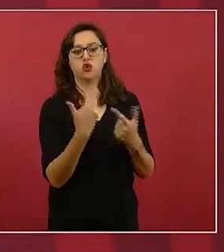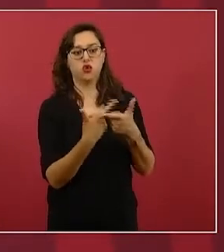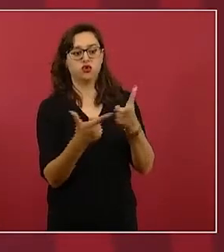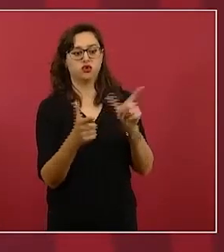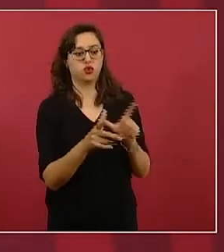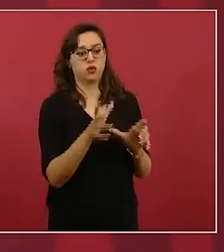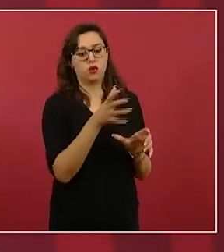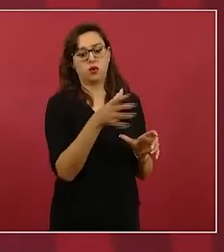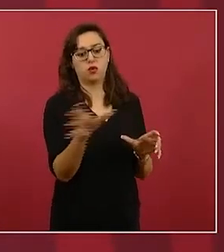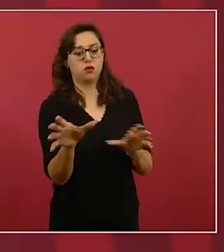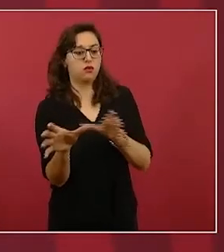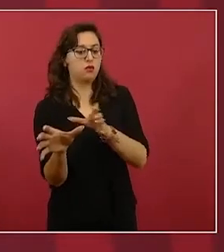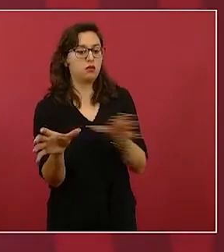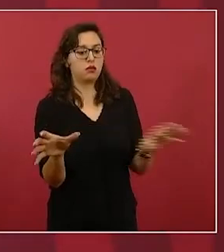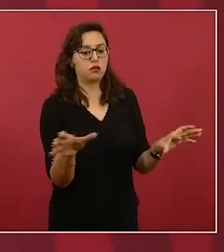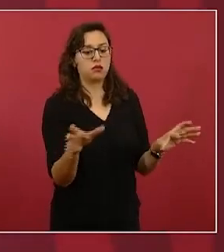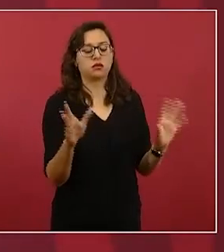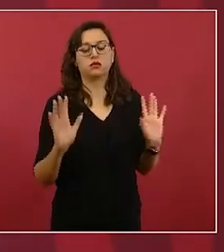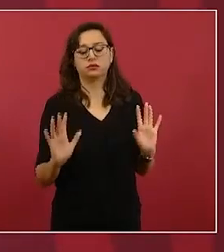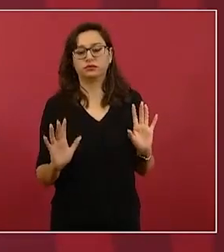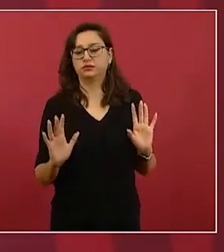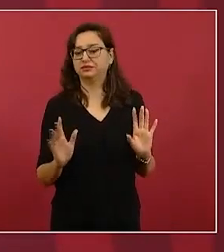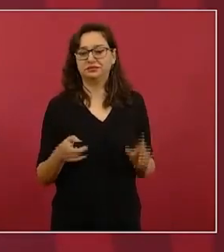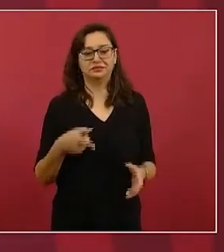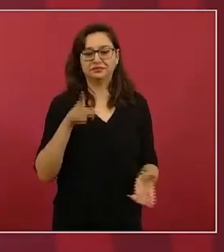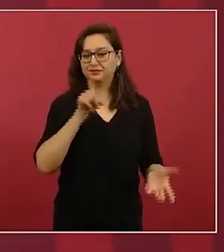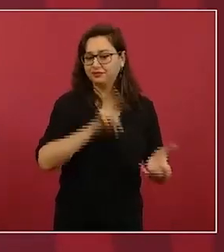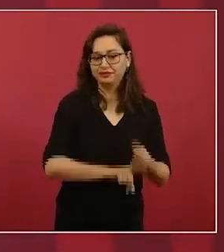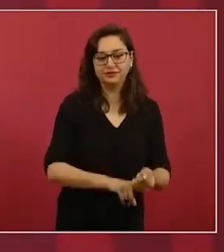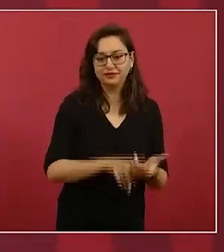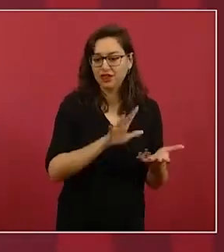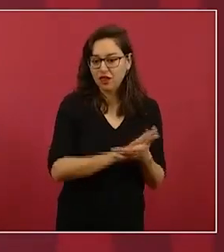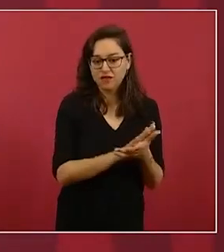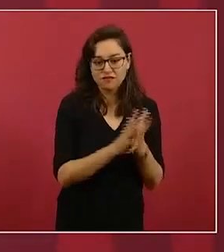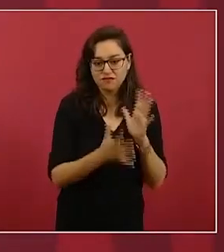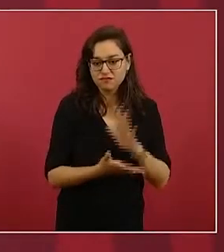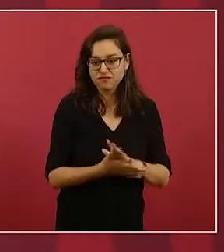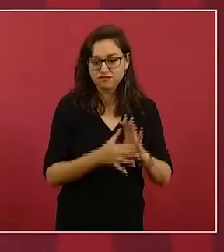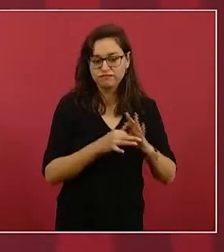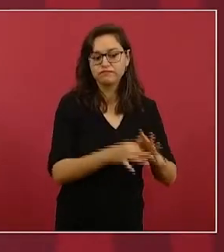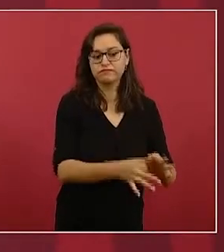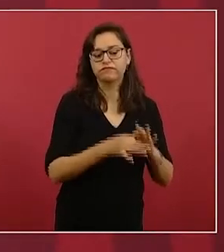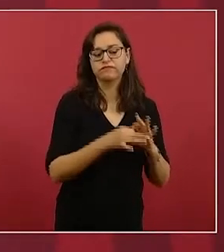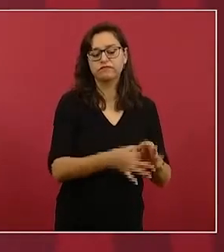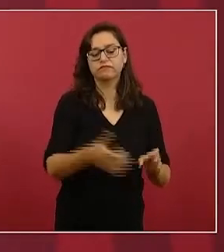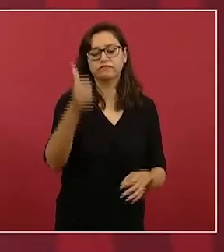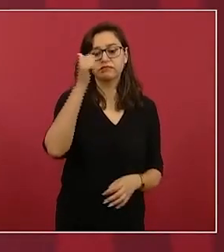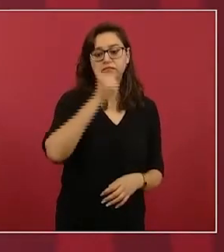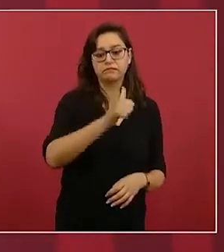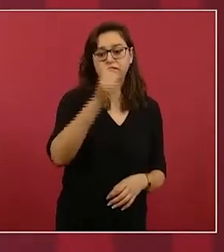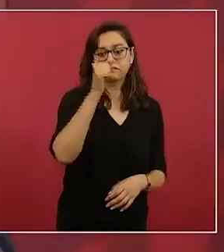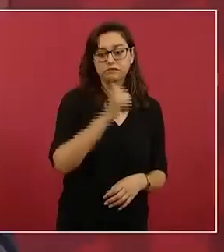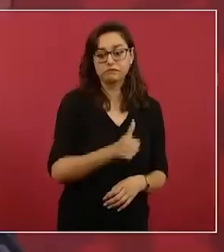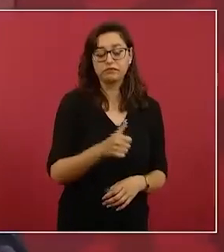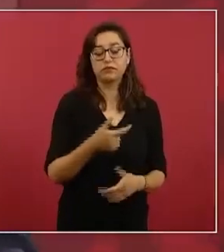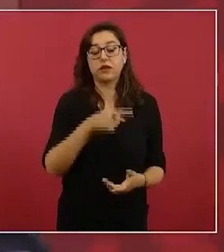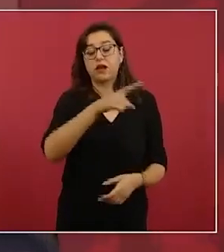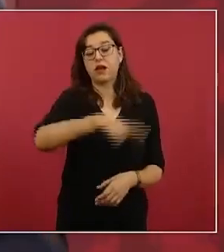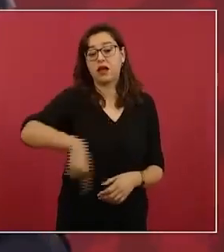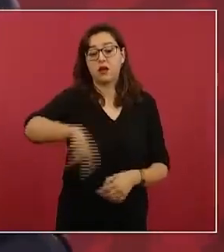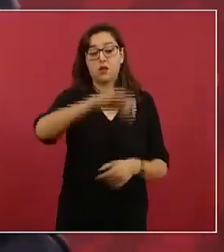por el FOBAPROA para convertir las deudas privadas en deuda pública.